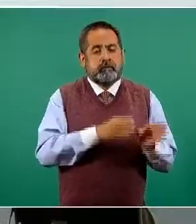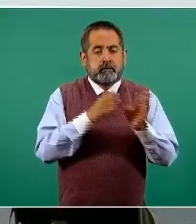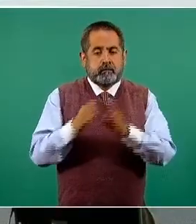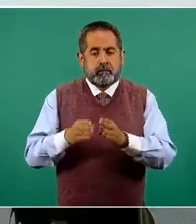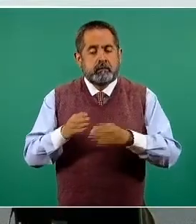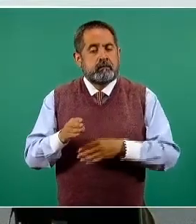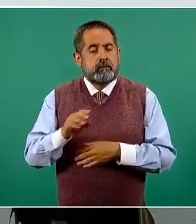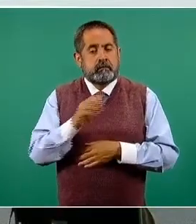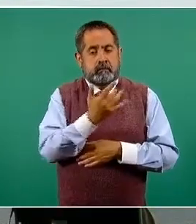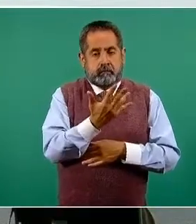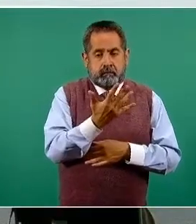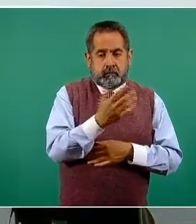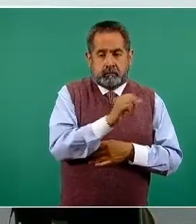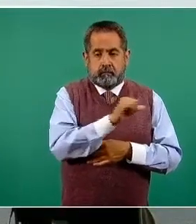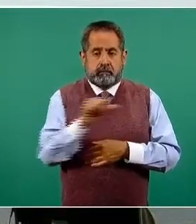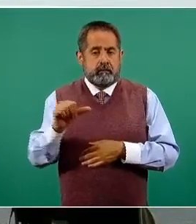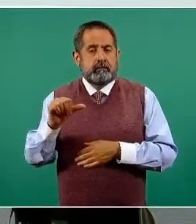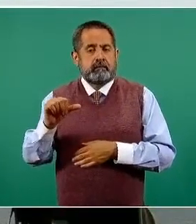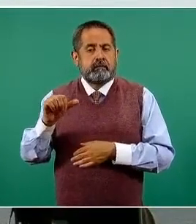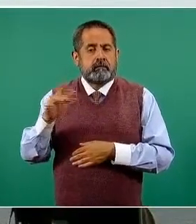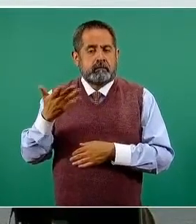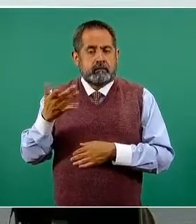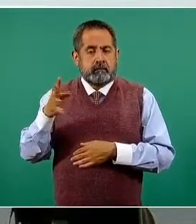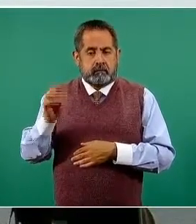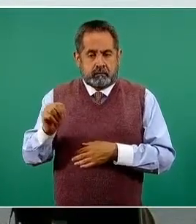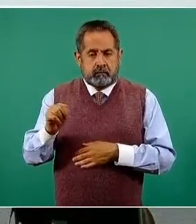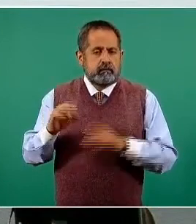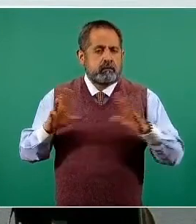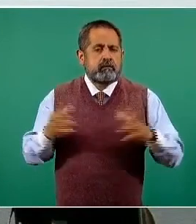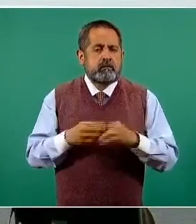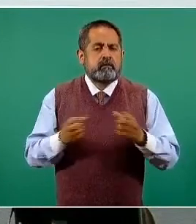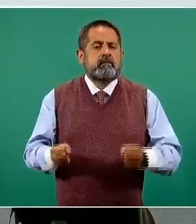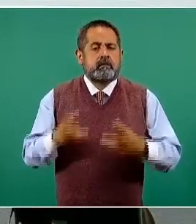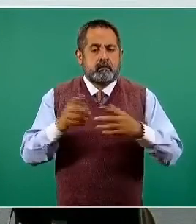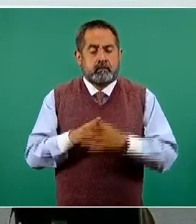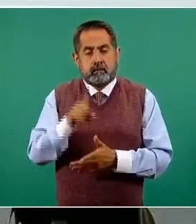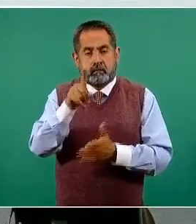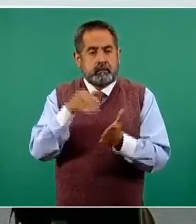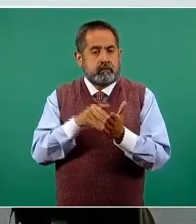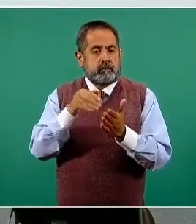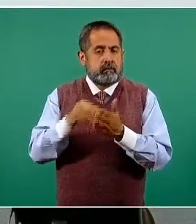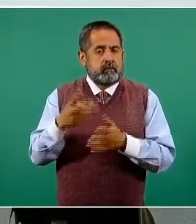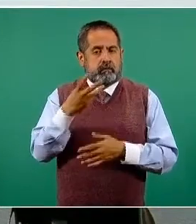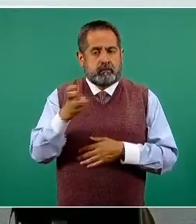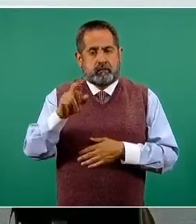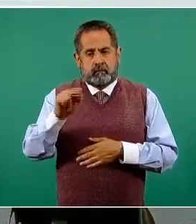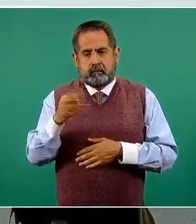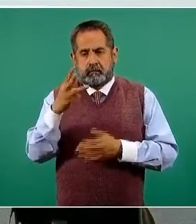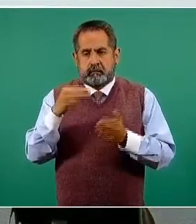de 50 a 59 años, se han vacunado hasta el momento